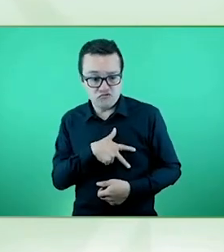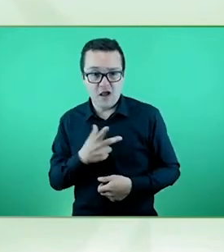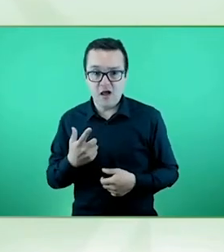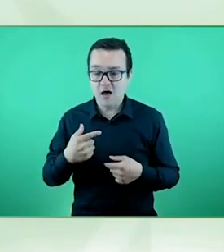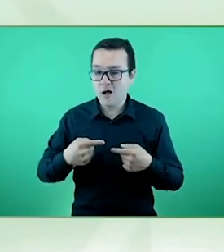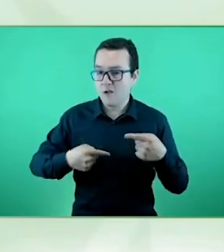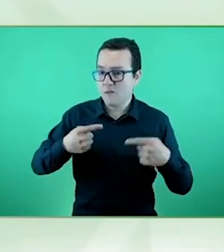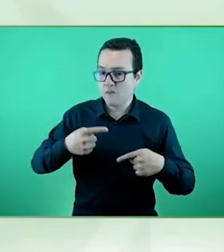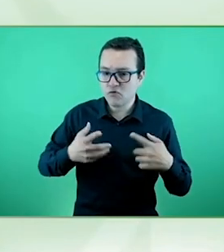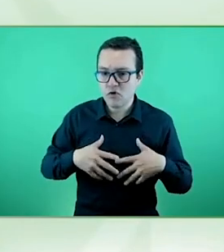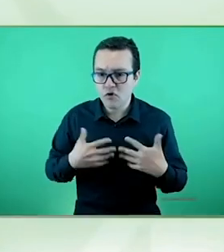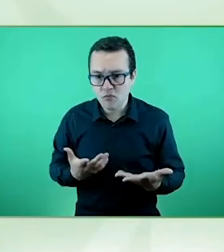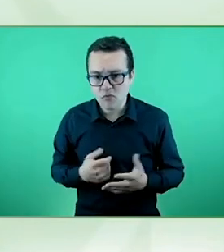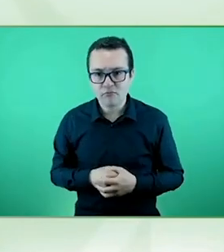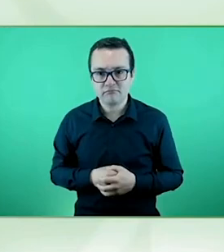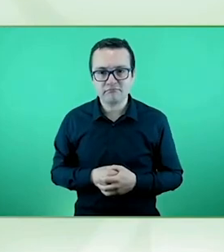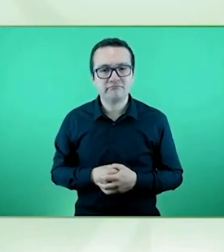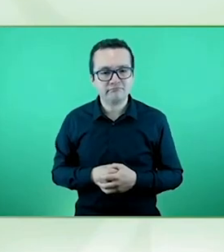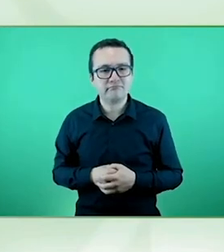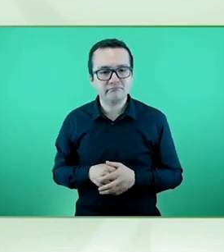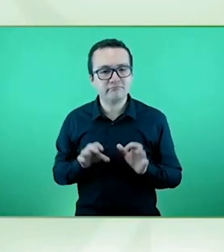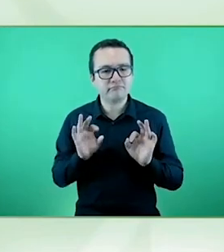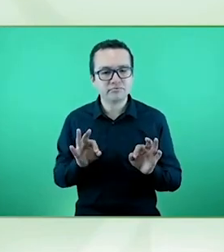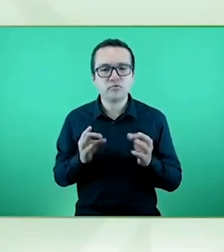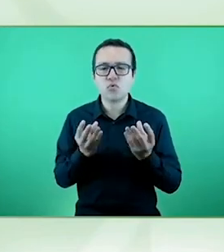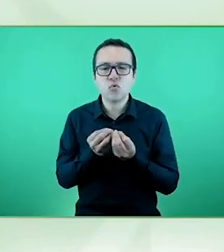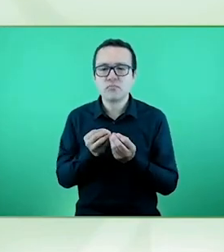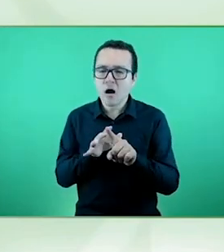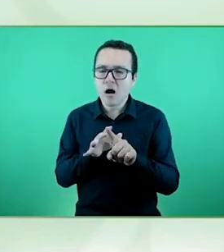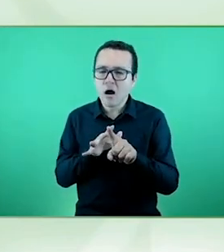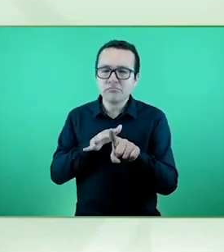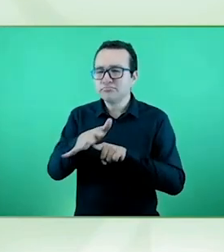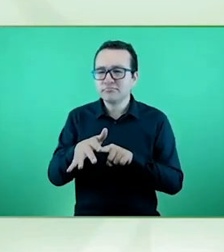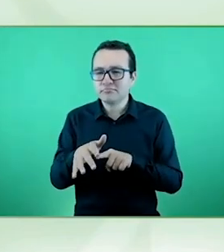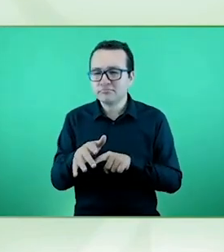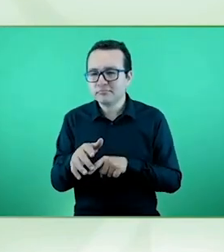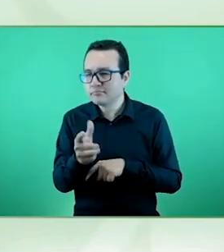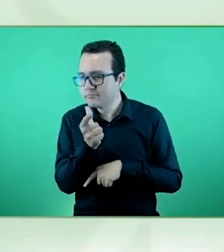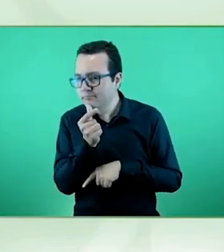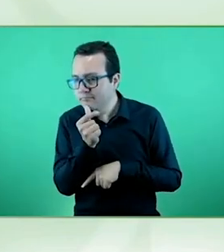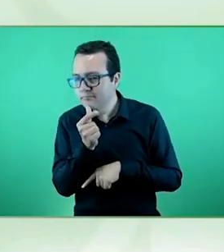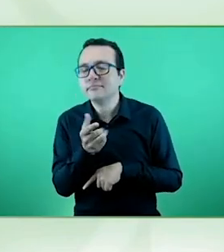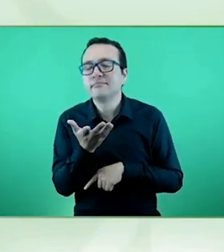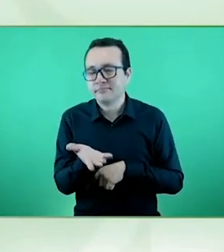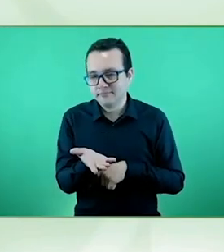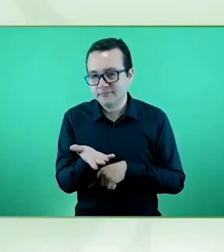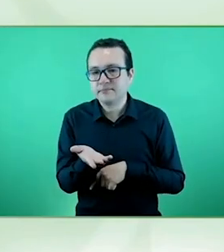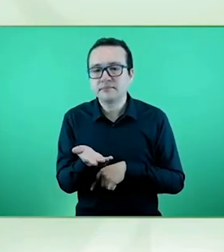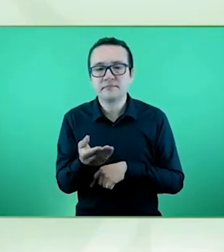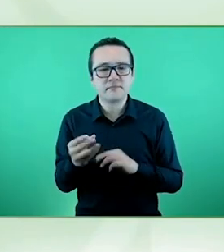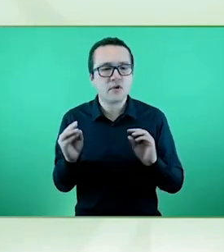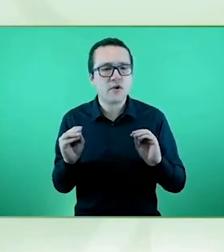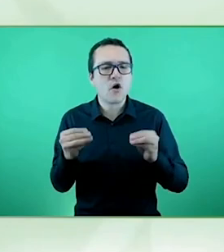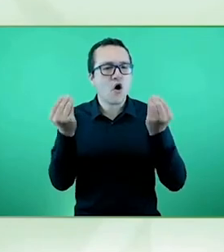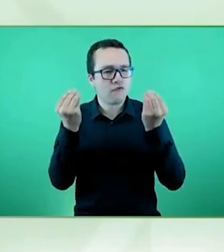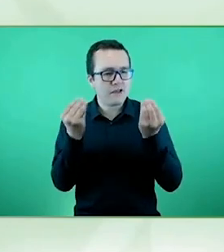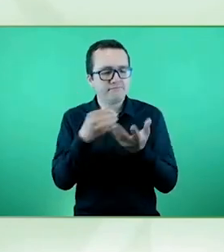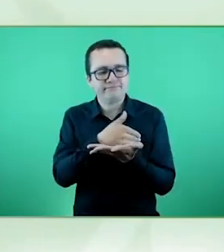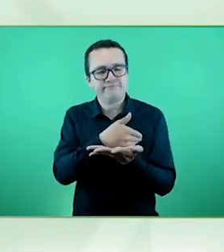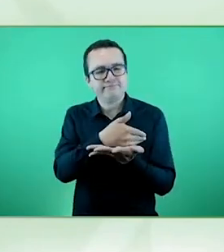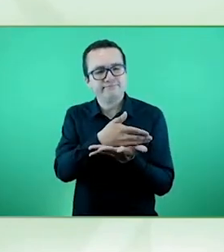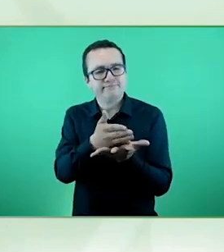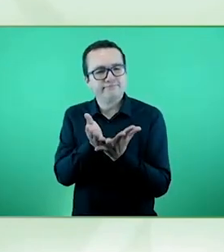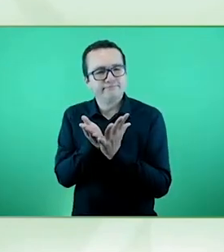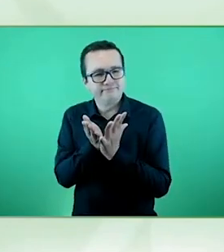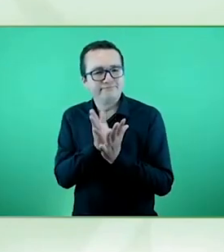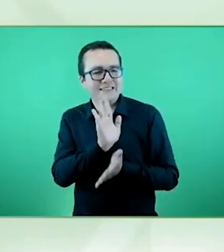esta problemática? En este grupo se incluyen jóvenes con características muy diversas, así como necesidades de apoyo que